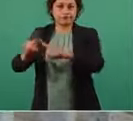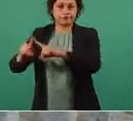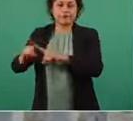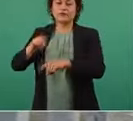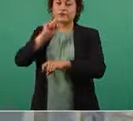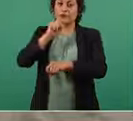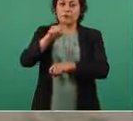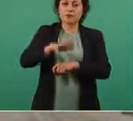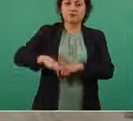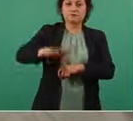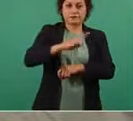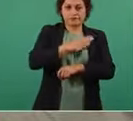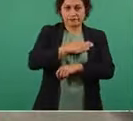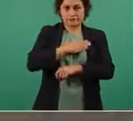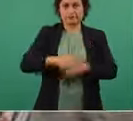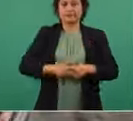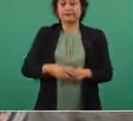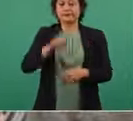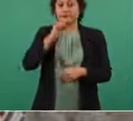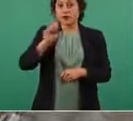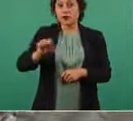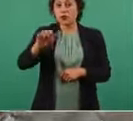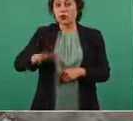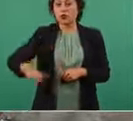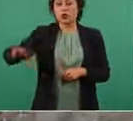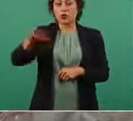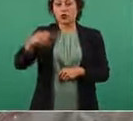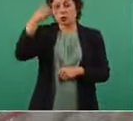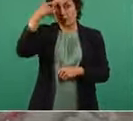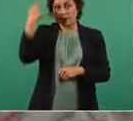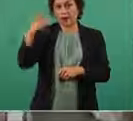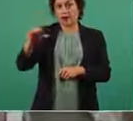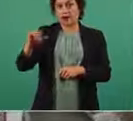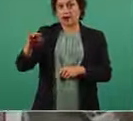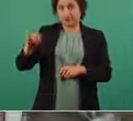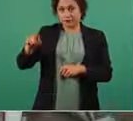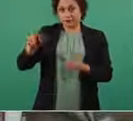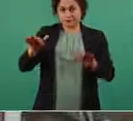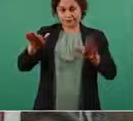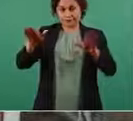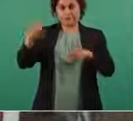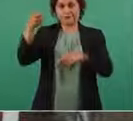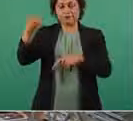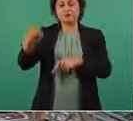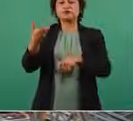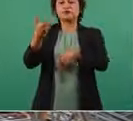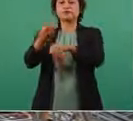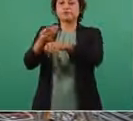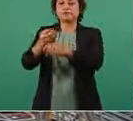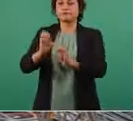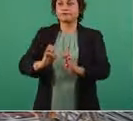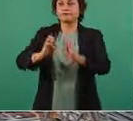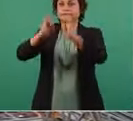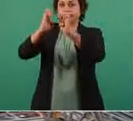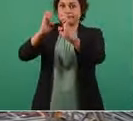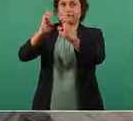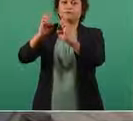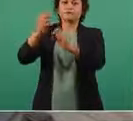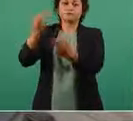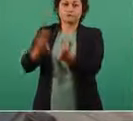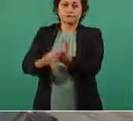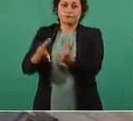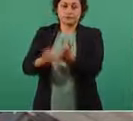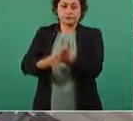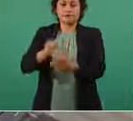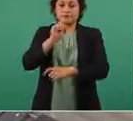alquilación, hidrógeno y azufre. Se realiza la construcción de cuartos de control satélite y subestaciones eléctricas, así como el vaciado de concreto en